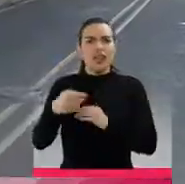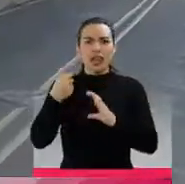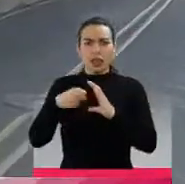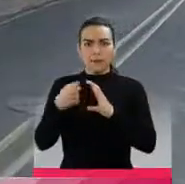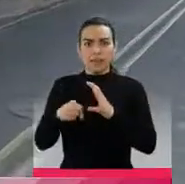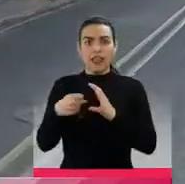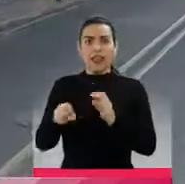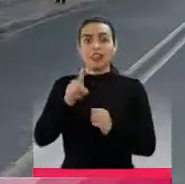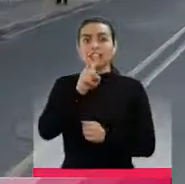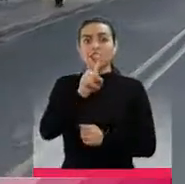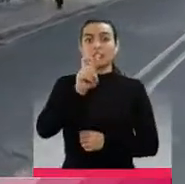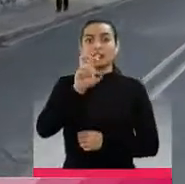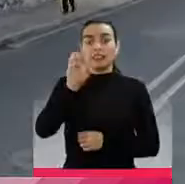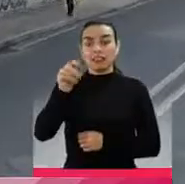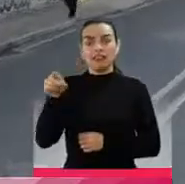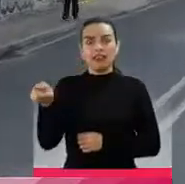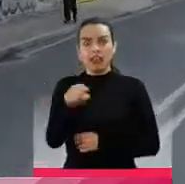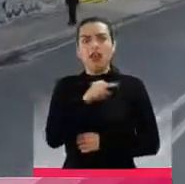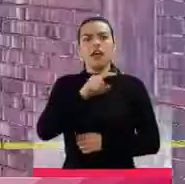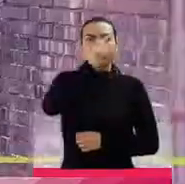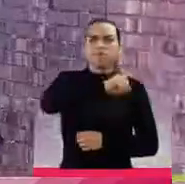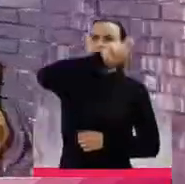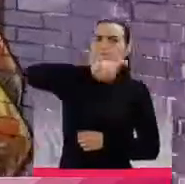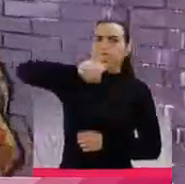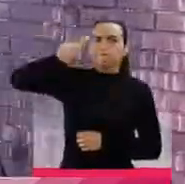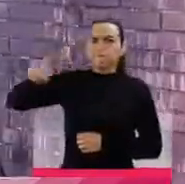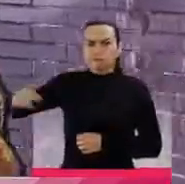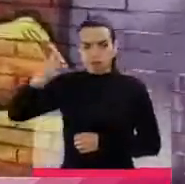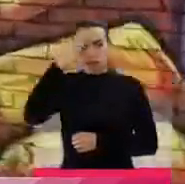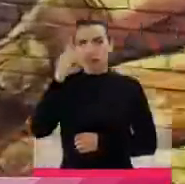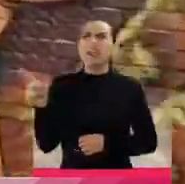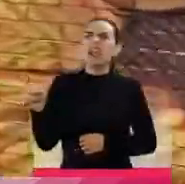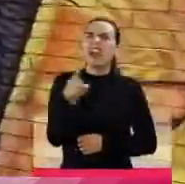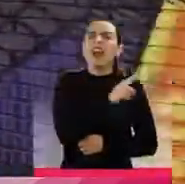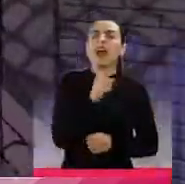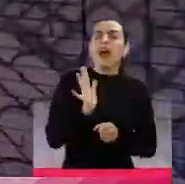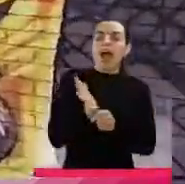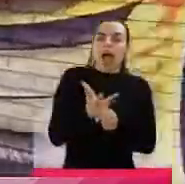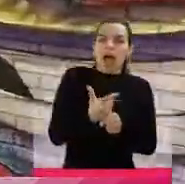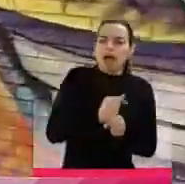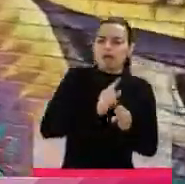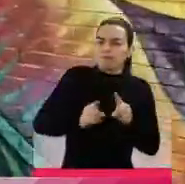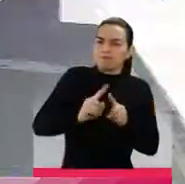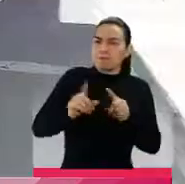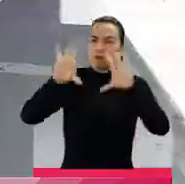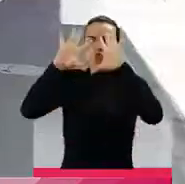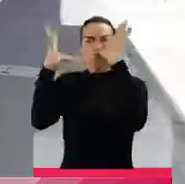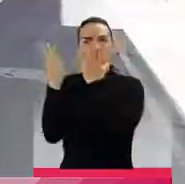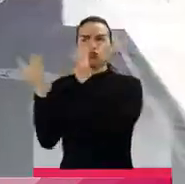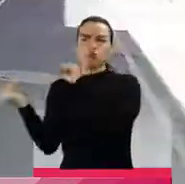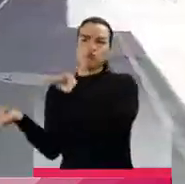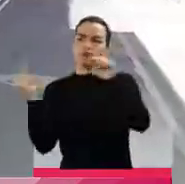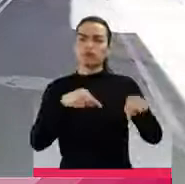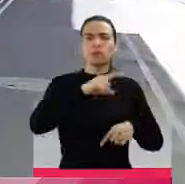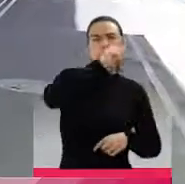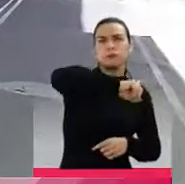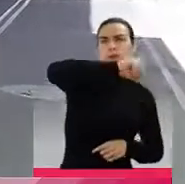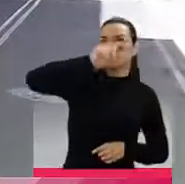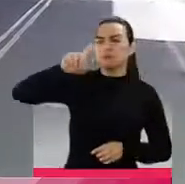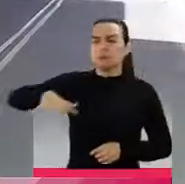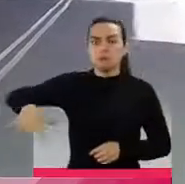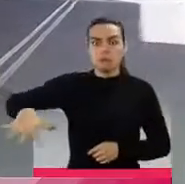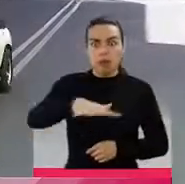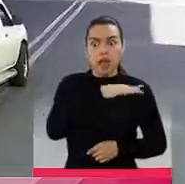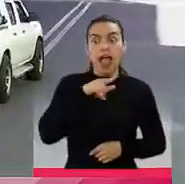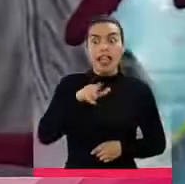la ciudad. Los muros se convirtieron en un lienzo para artistas plásticos de todo el mundo con Distrito Graffiti, una apuesta cultural